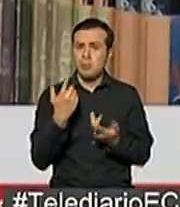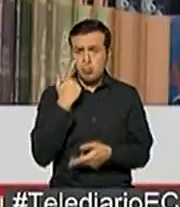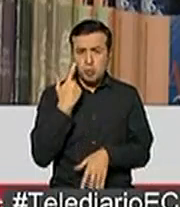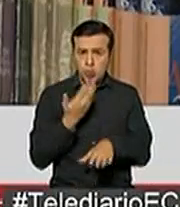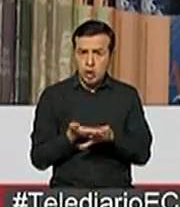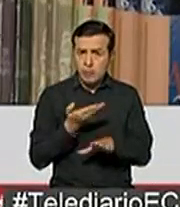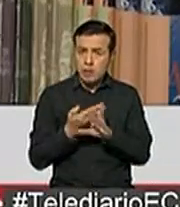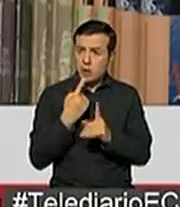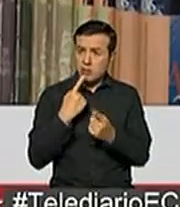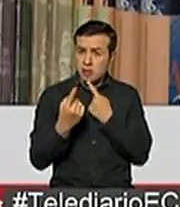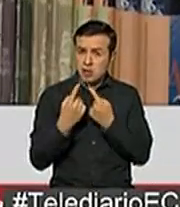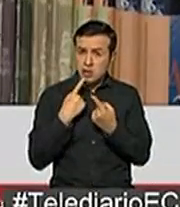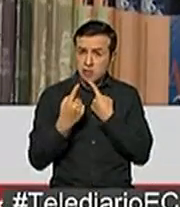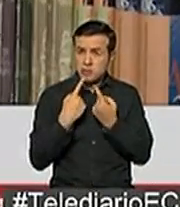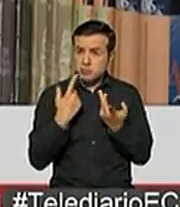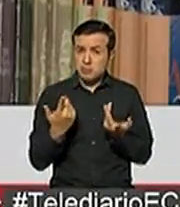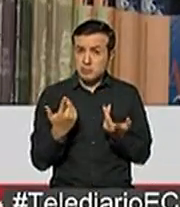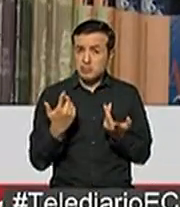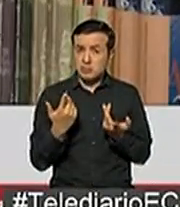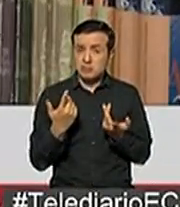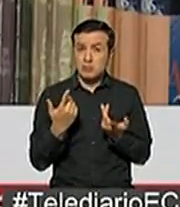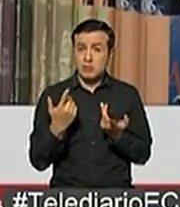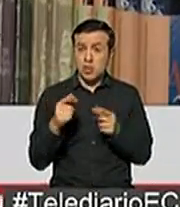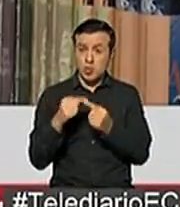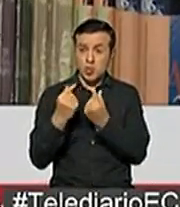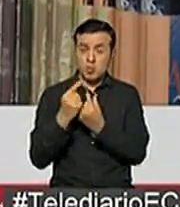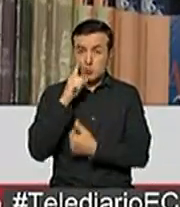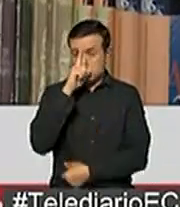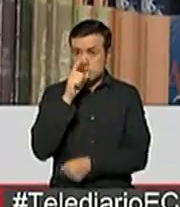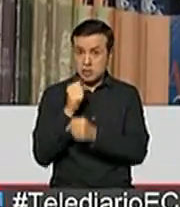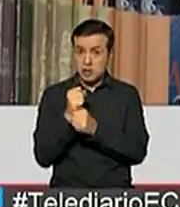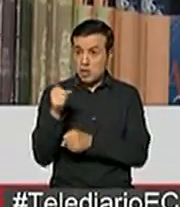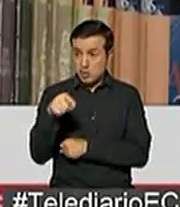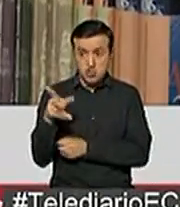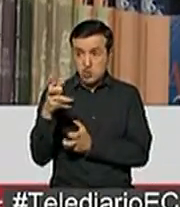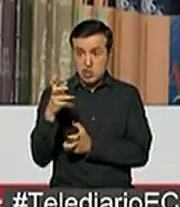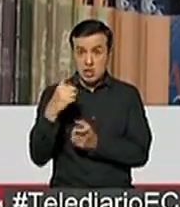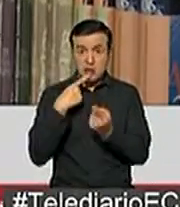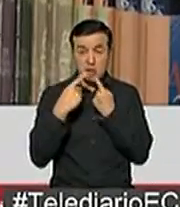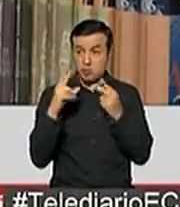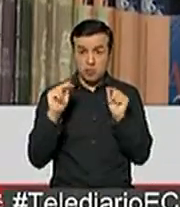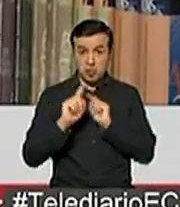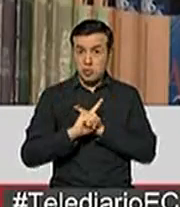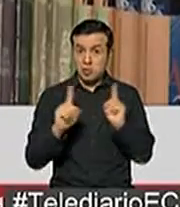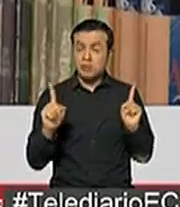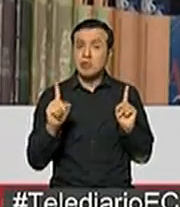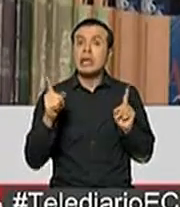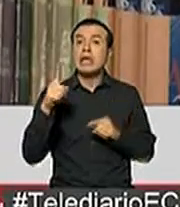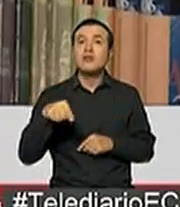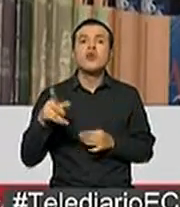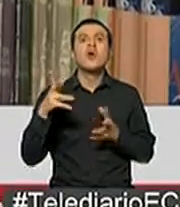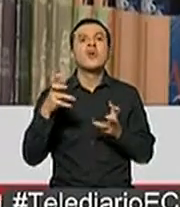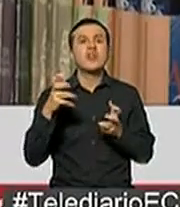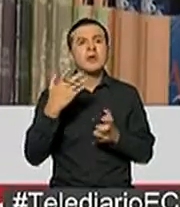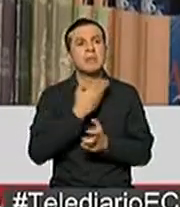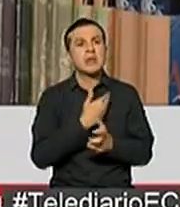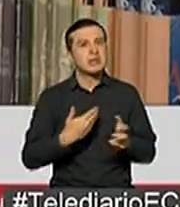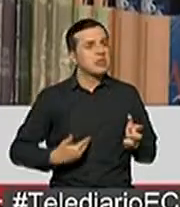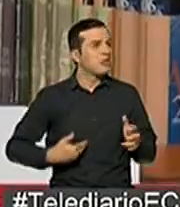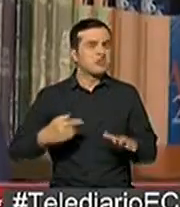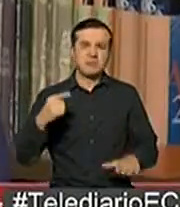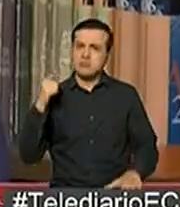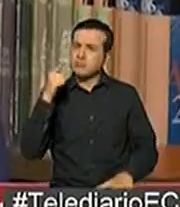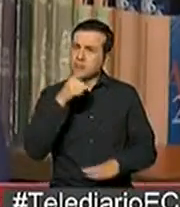ese diálogo al menos de parte del sector de los trabajadores no se quiere emprender lo que se quiere someter al presidente de la